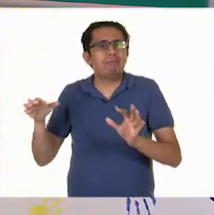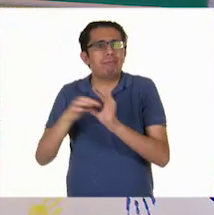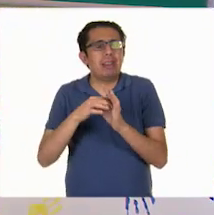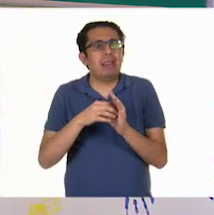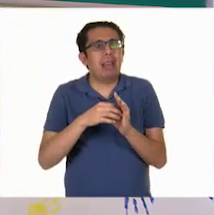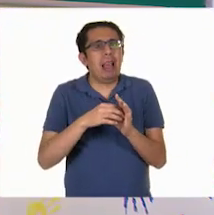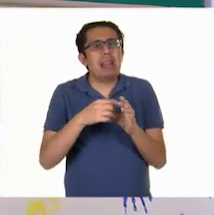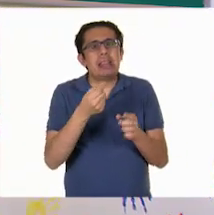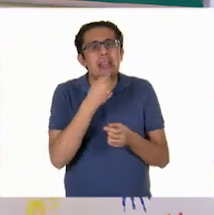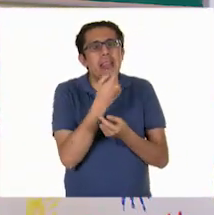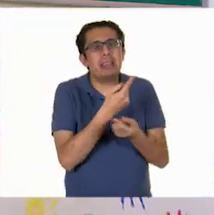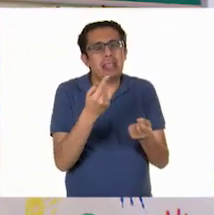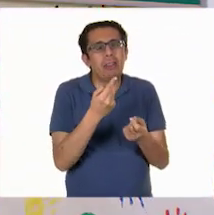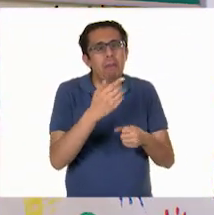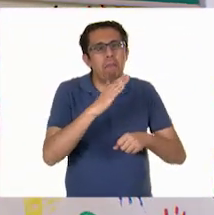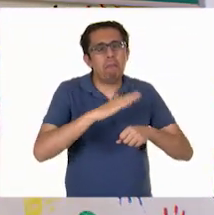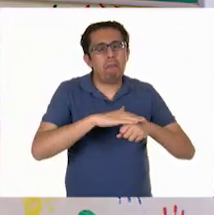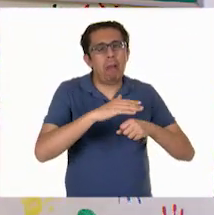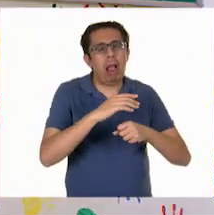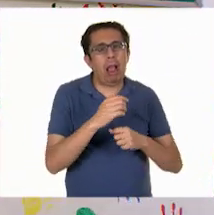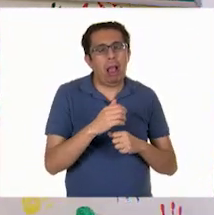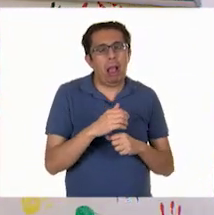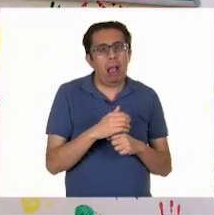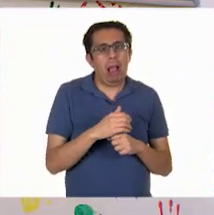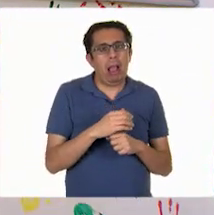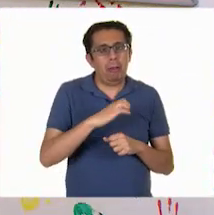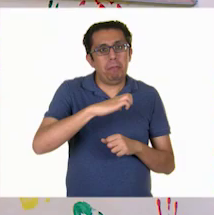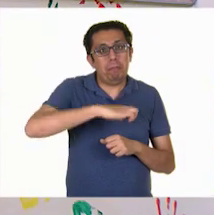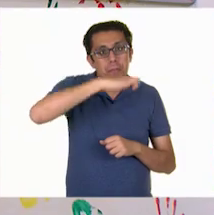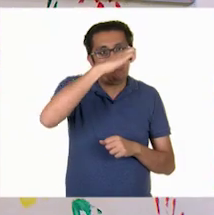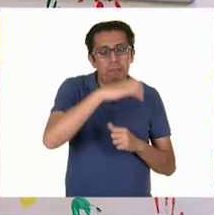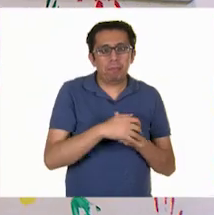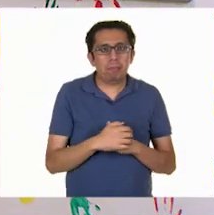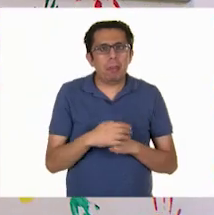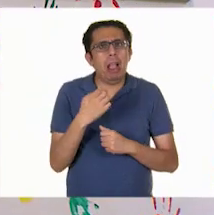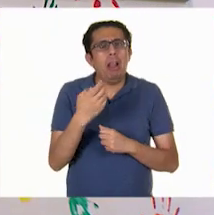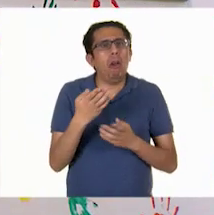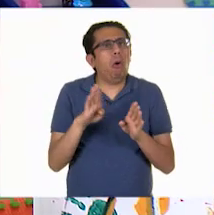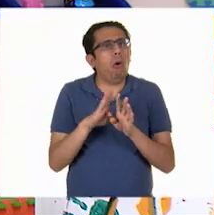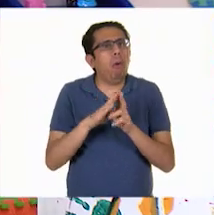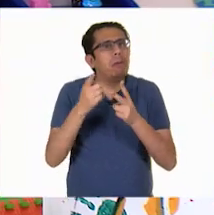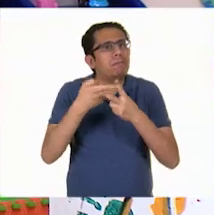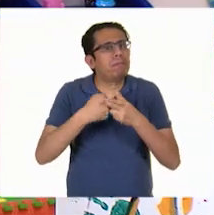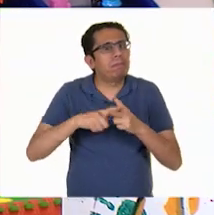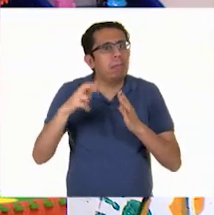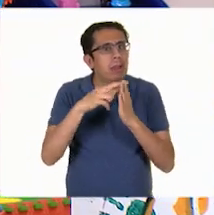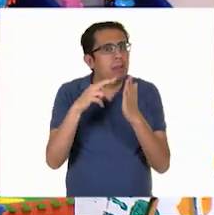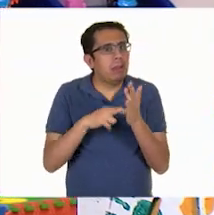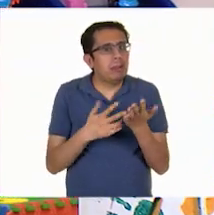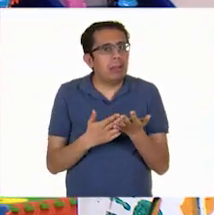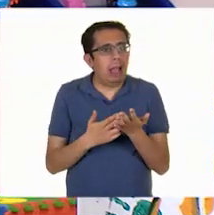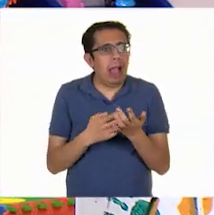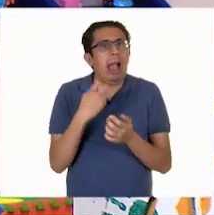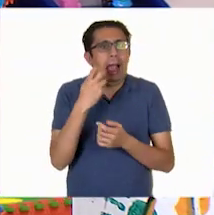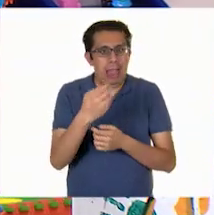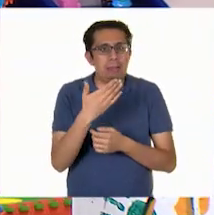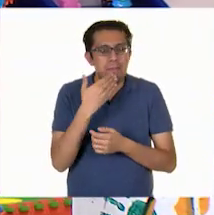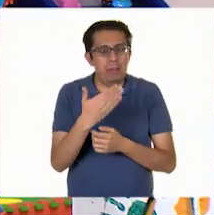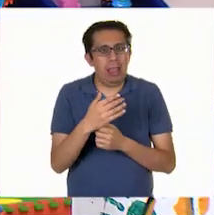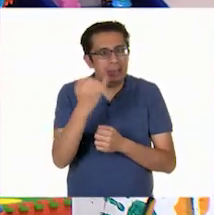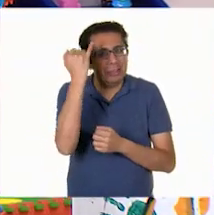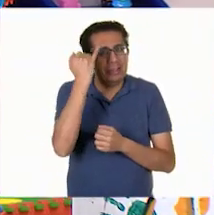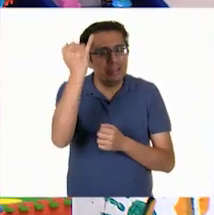es importante conocer. ¿Qué fue lo que dio origen a la regla, verdad? Claro, no había pensado en eso. Es un muy buen